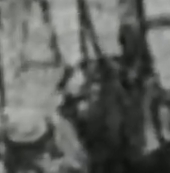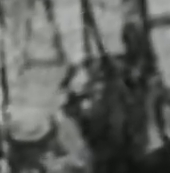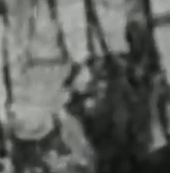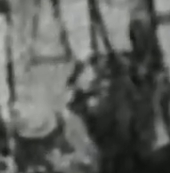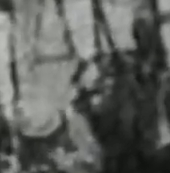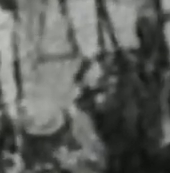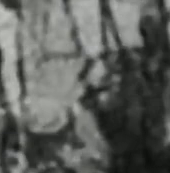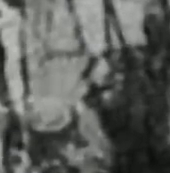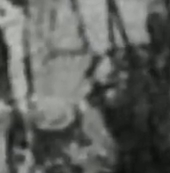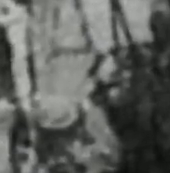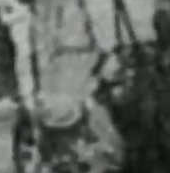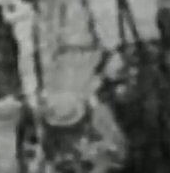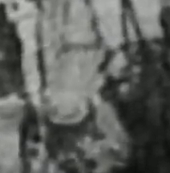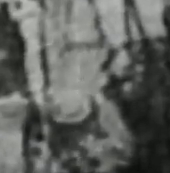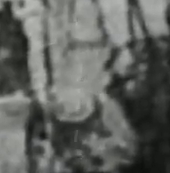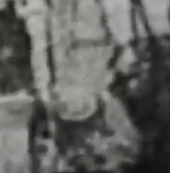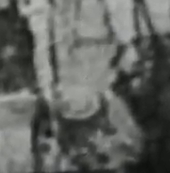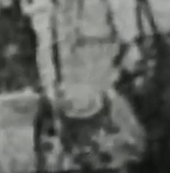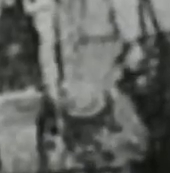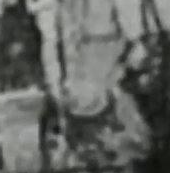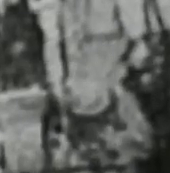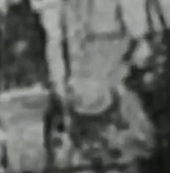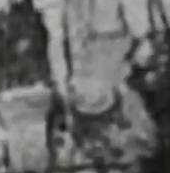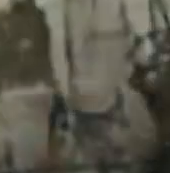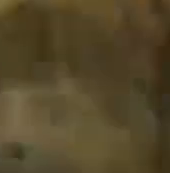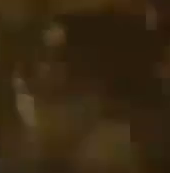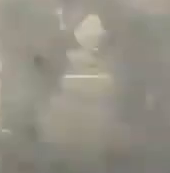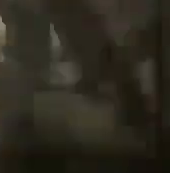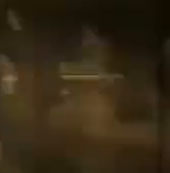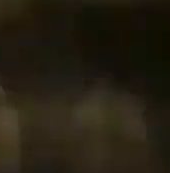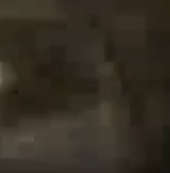turno toque el esquilón como parte de la celebración.